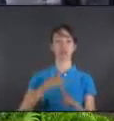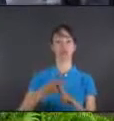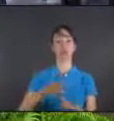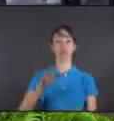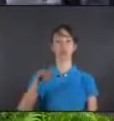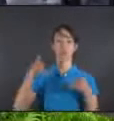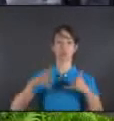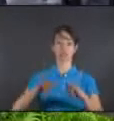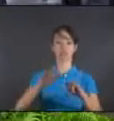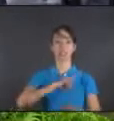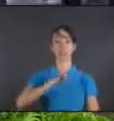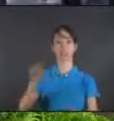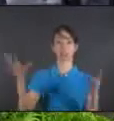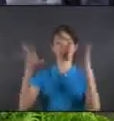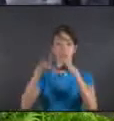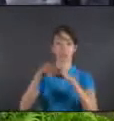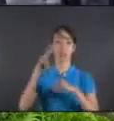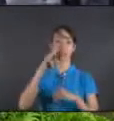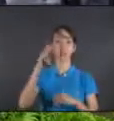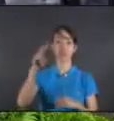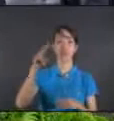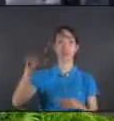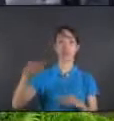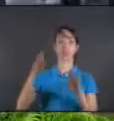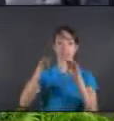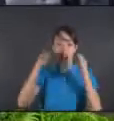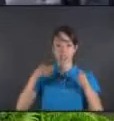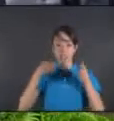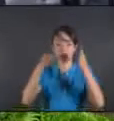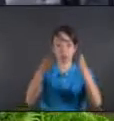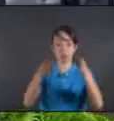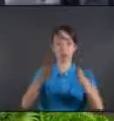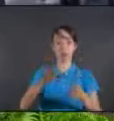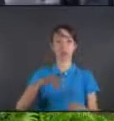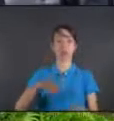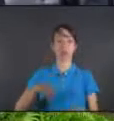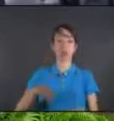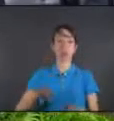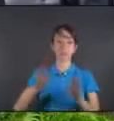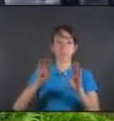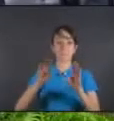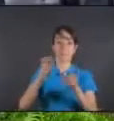Repito, Santa Cena, día primero, días primeros.